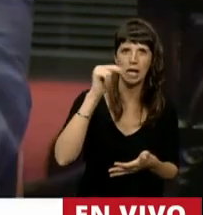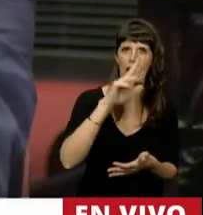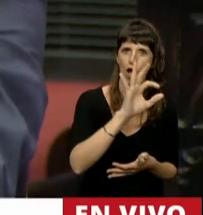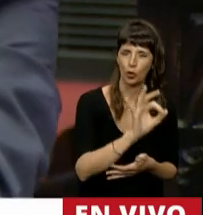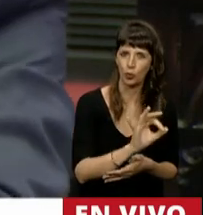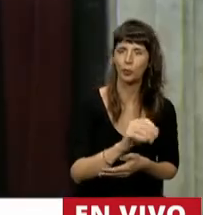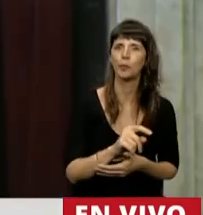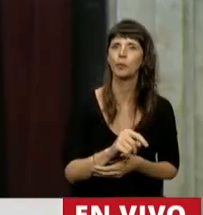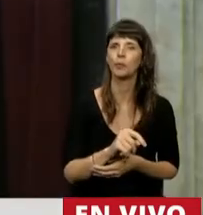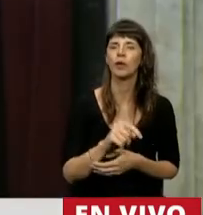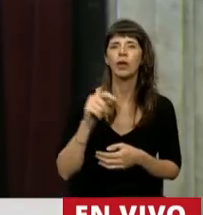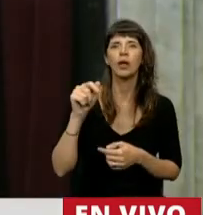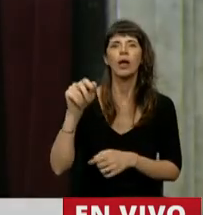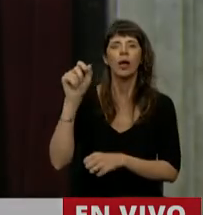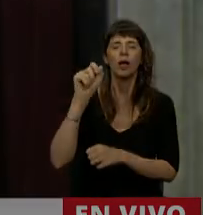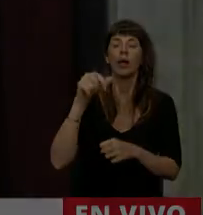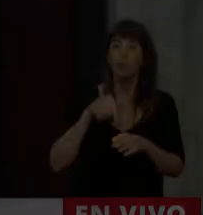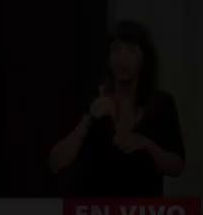la cuestión de privilegio se gira asuntos constitucionales